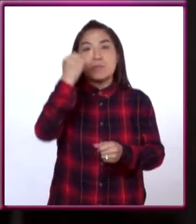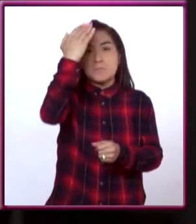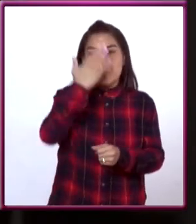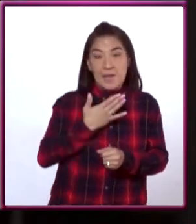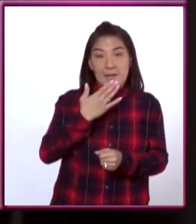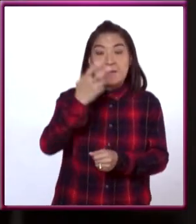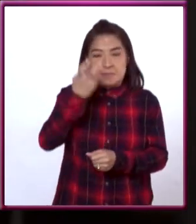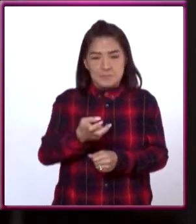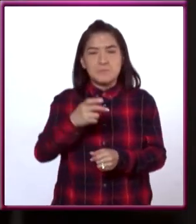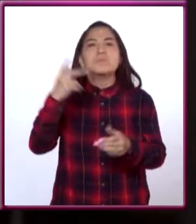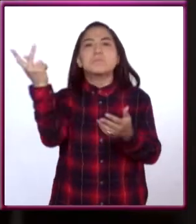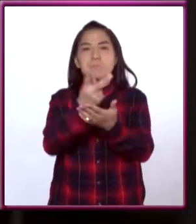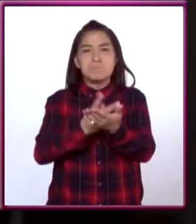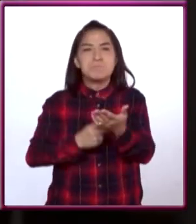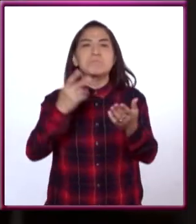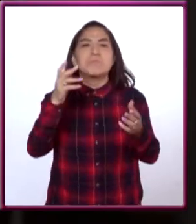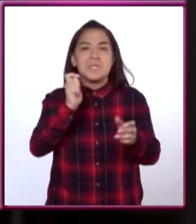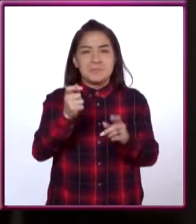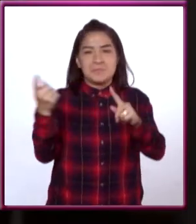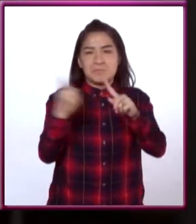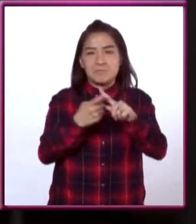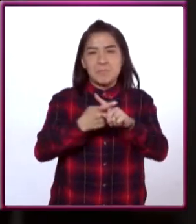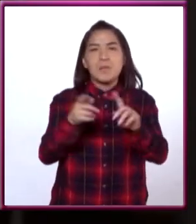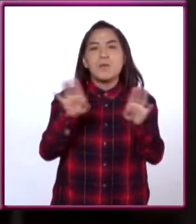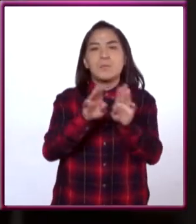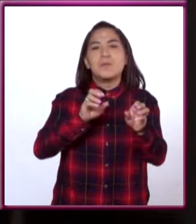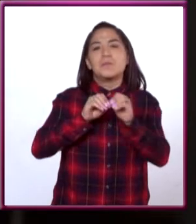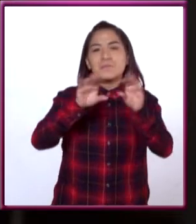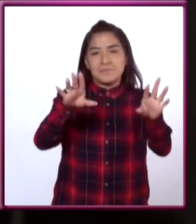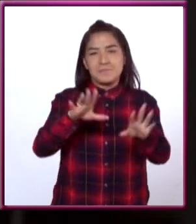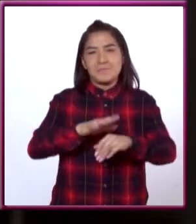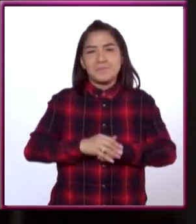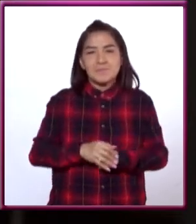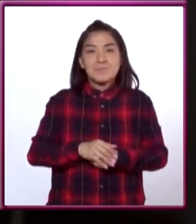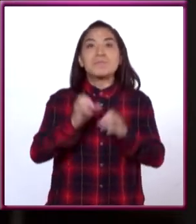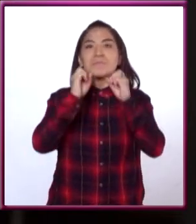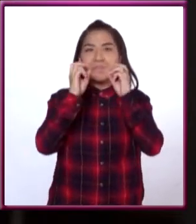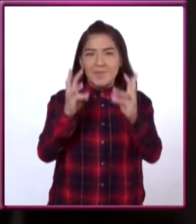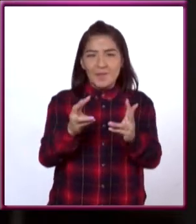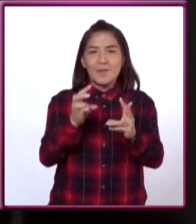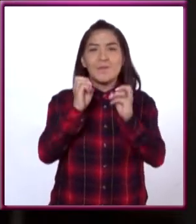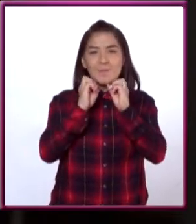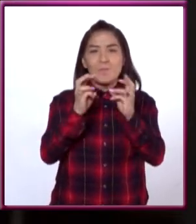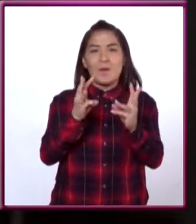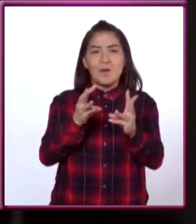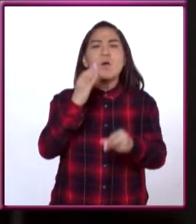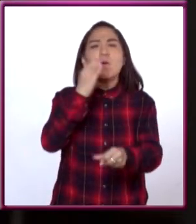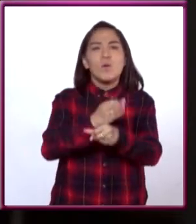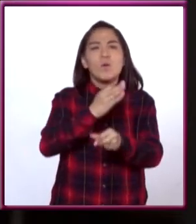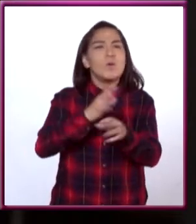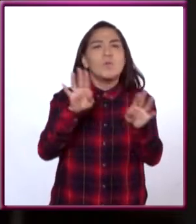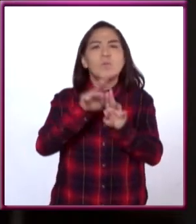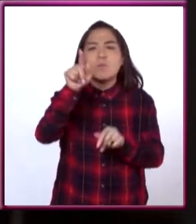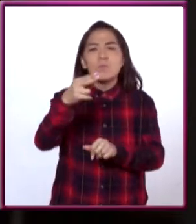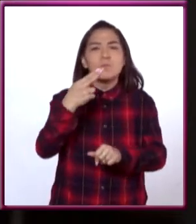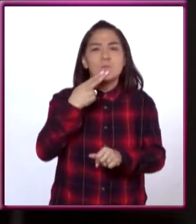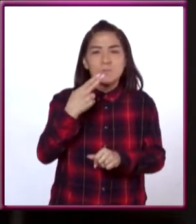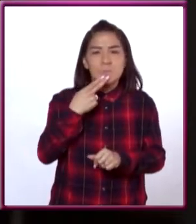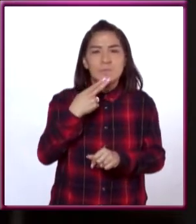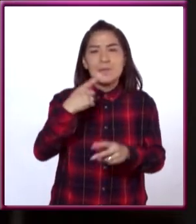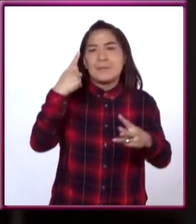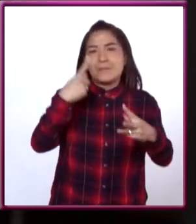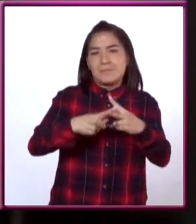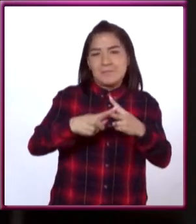partir de esto nosotros podemos programar las máquinas y ejecutar sus trayectorias. Wow. Y actualmente, ¿cómo es que utilizas tú